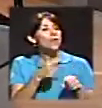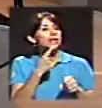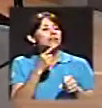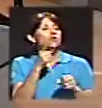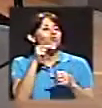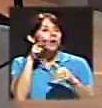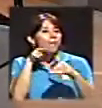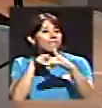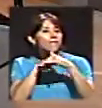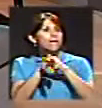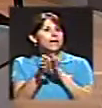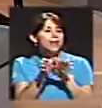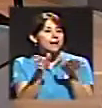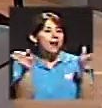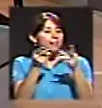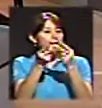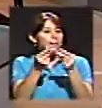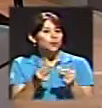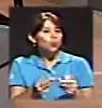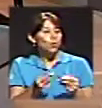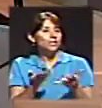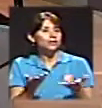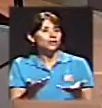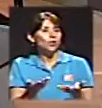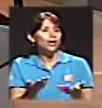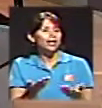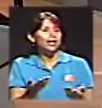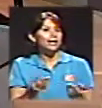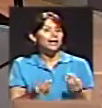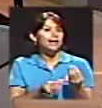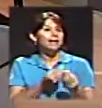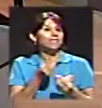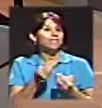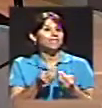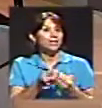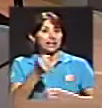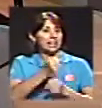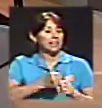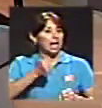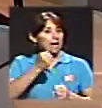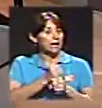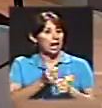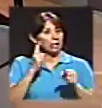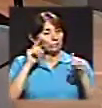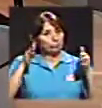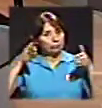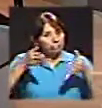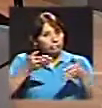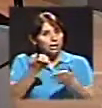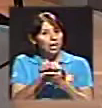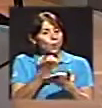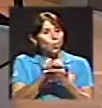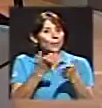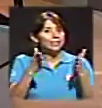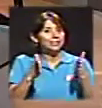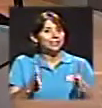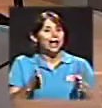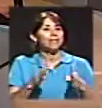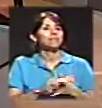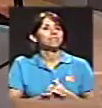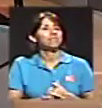general del presupuesto y de esa tarea tan de economista que es